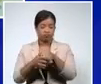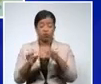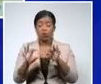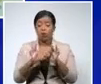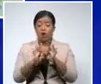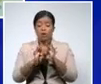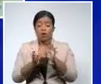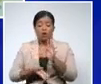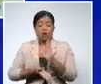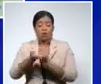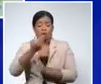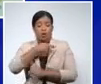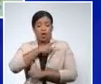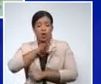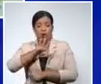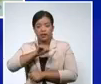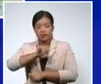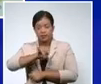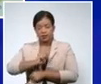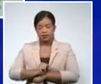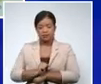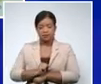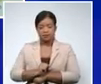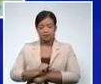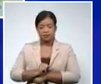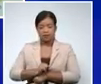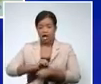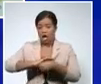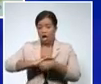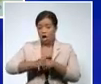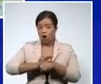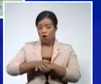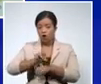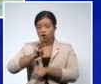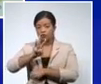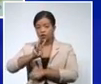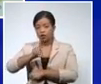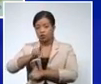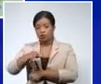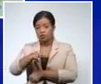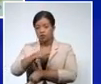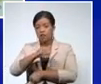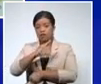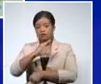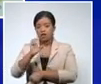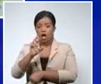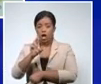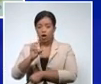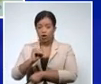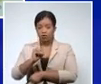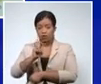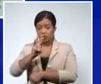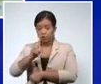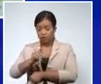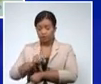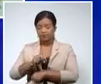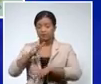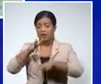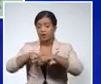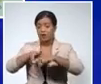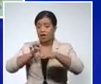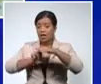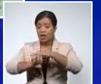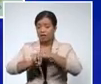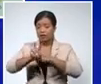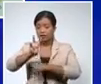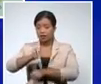ayer, 46, Arroyo Naranjo 31, igual que el Cerro, Habana del Este con 30,